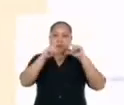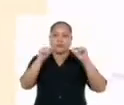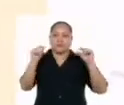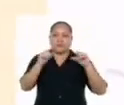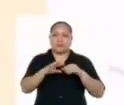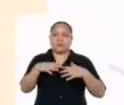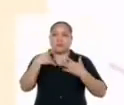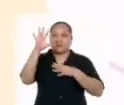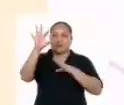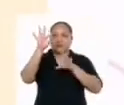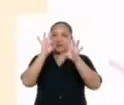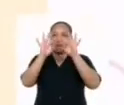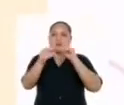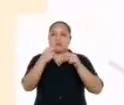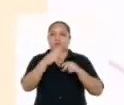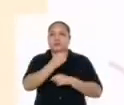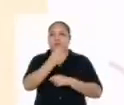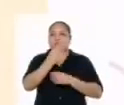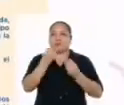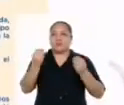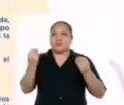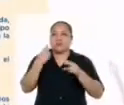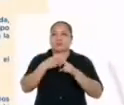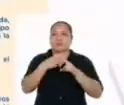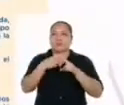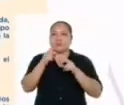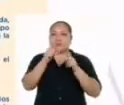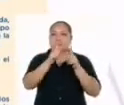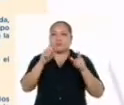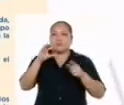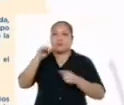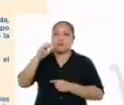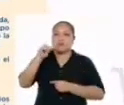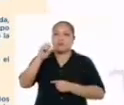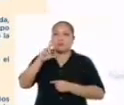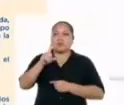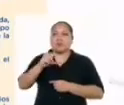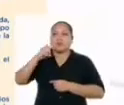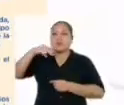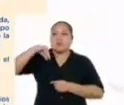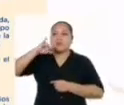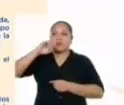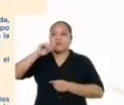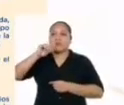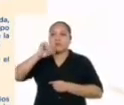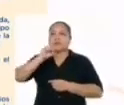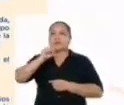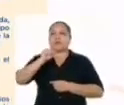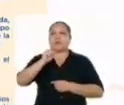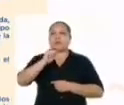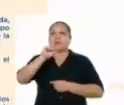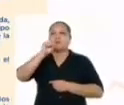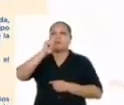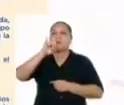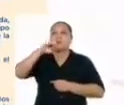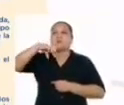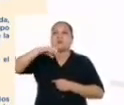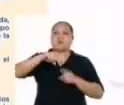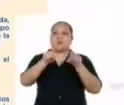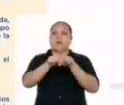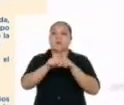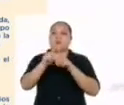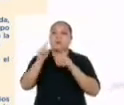Puedo identificar varios nombres de lugares: Caral, Miraya, Supe y también palabras que se pueden